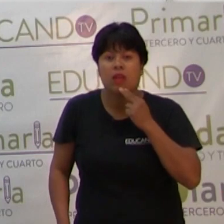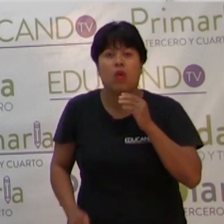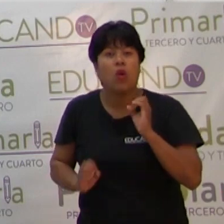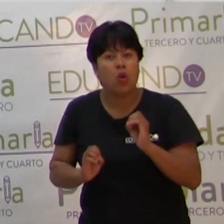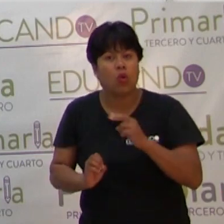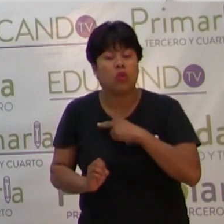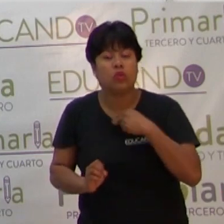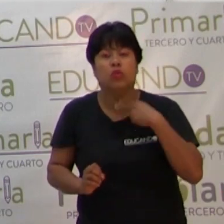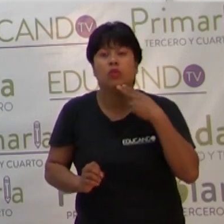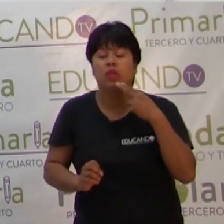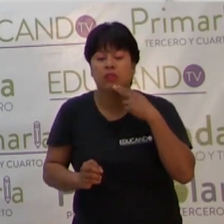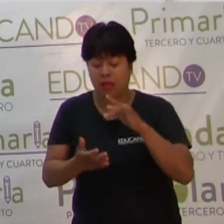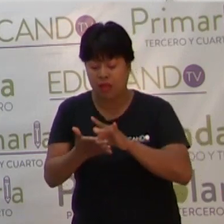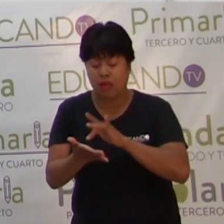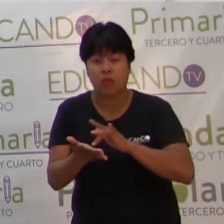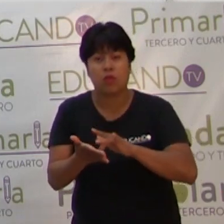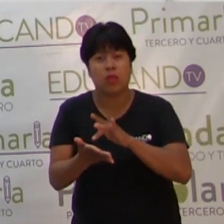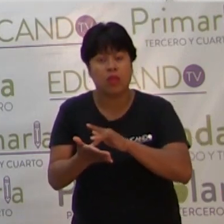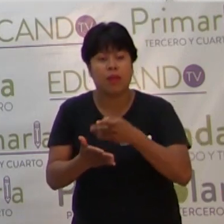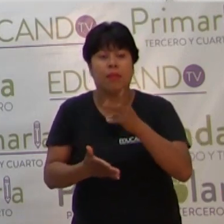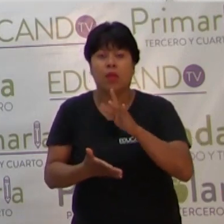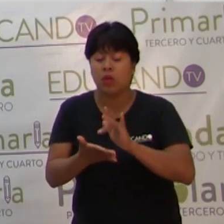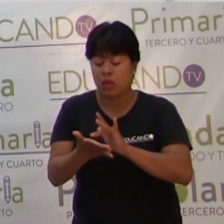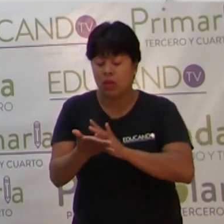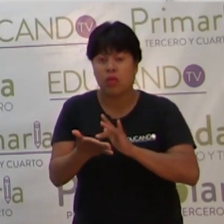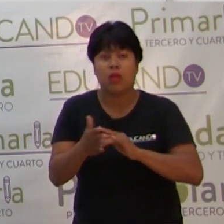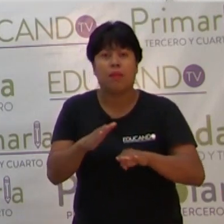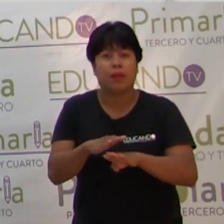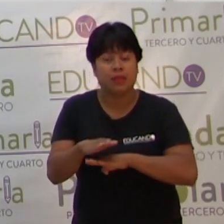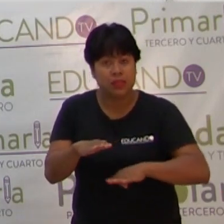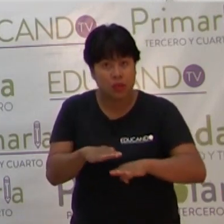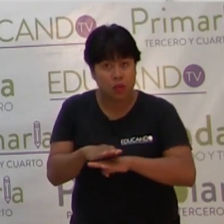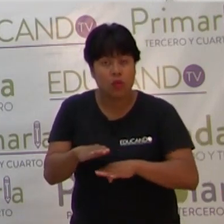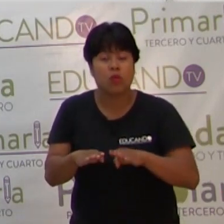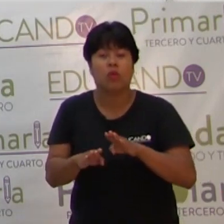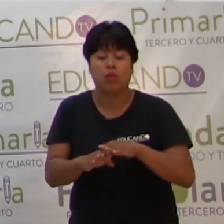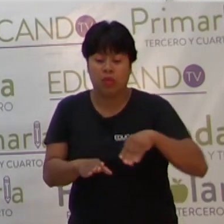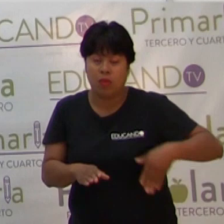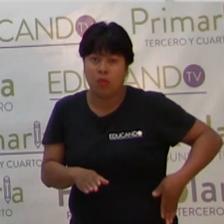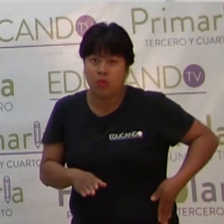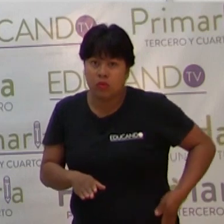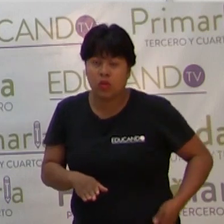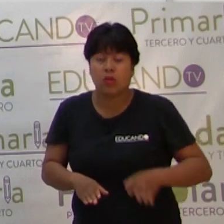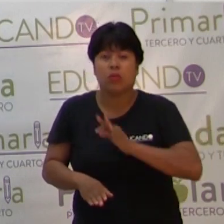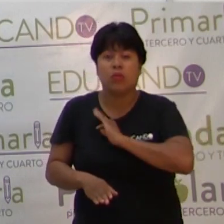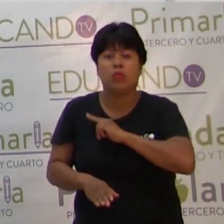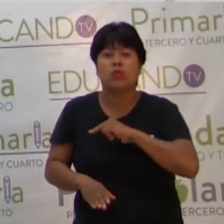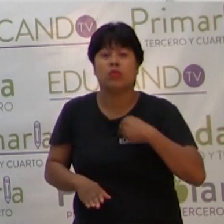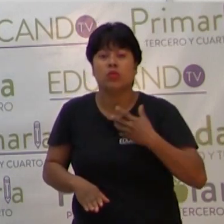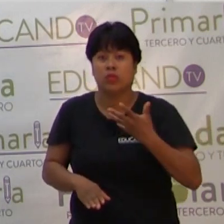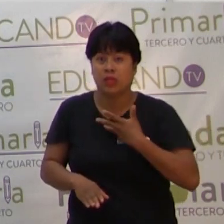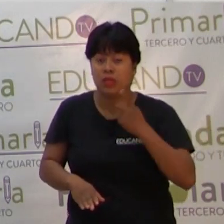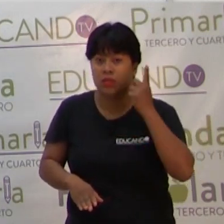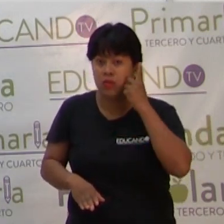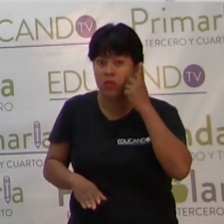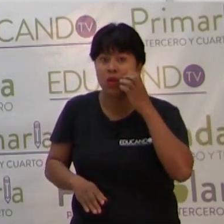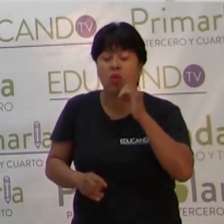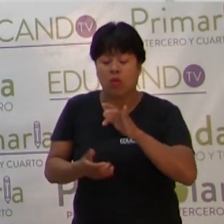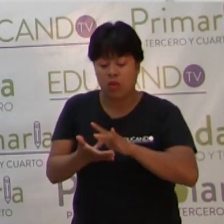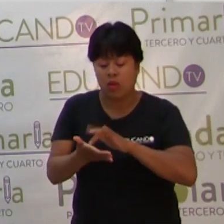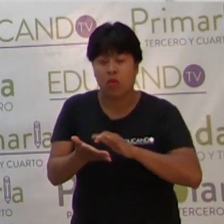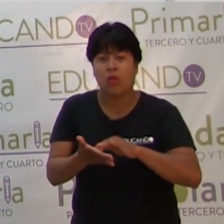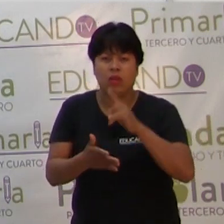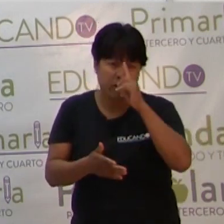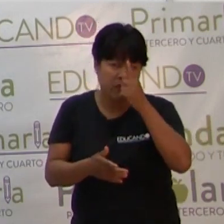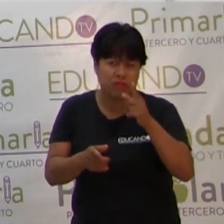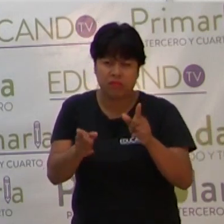usar prácticamente la calculadora, pero la calculadora básica, la calculadora de bolsillo, la que podemos tener en un celular o una calculadora